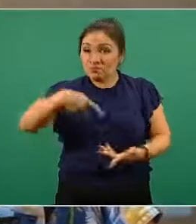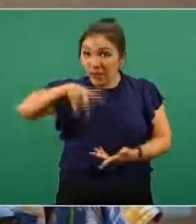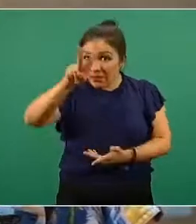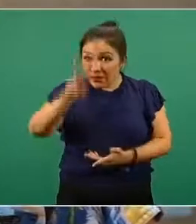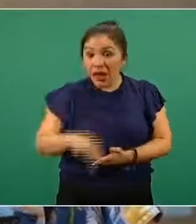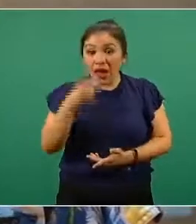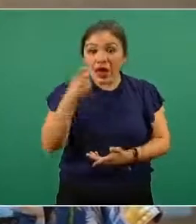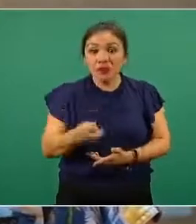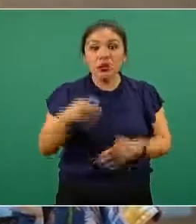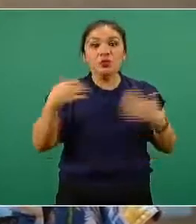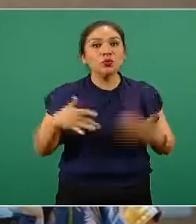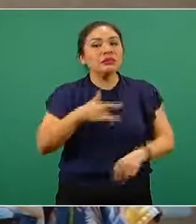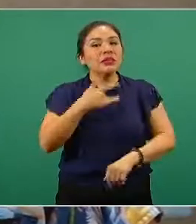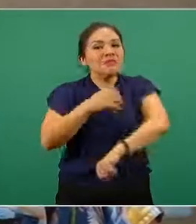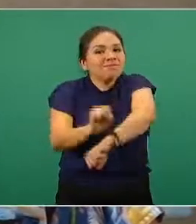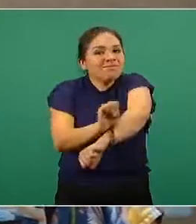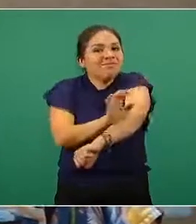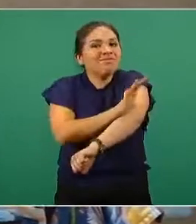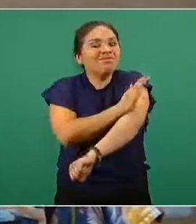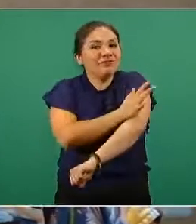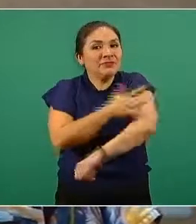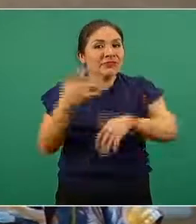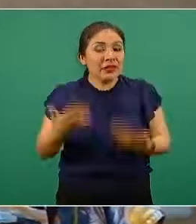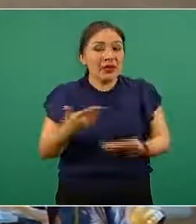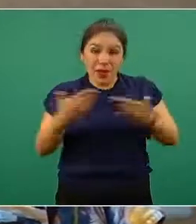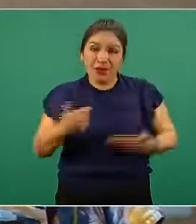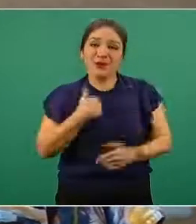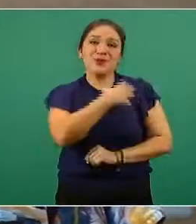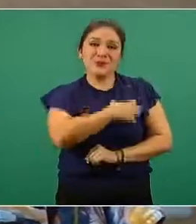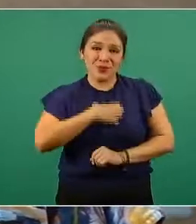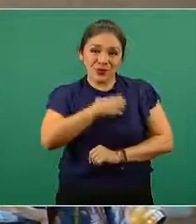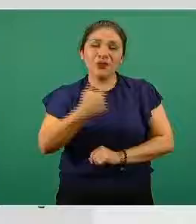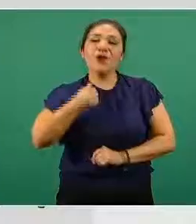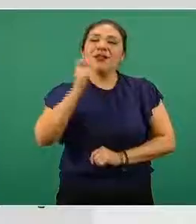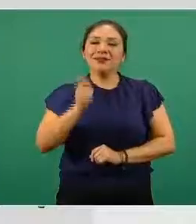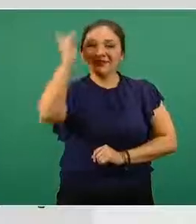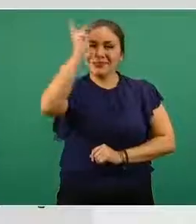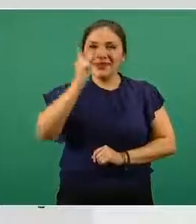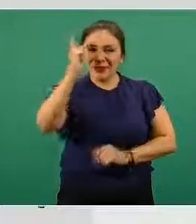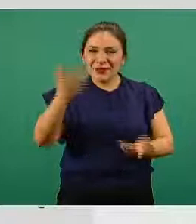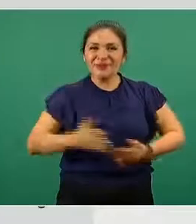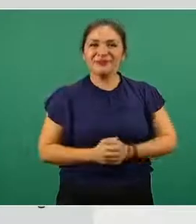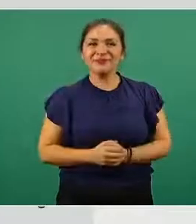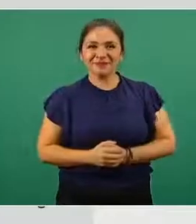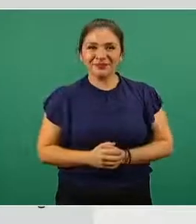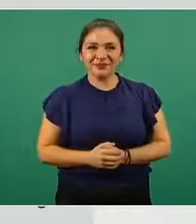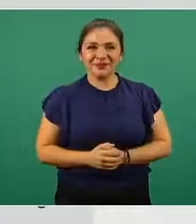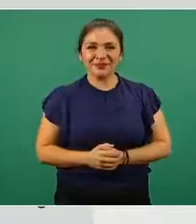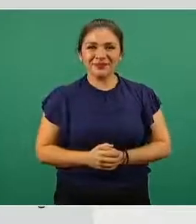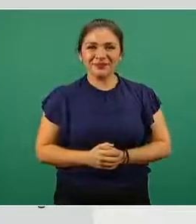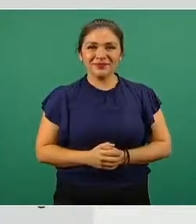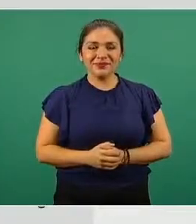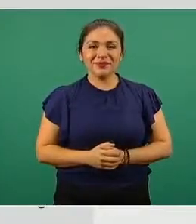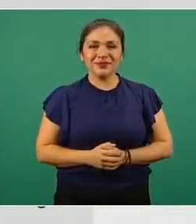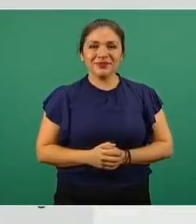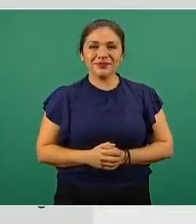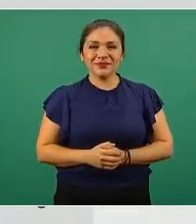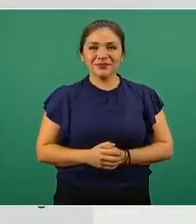sido muy emotivo y estoy muy contento de ser psicólogo. Secretaría de Salud,